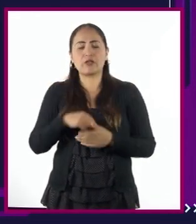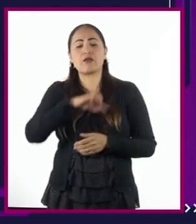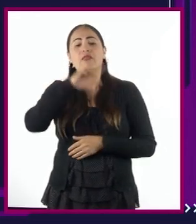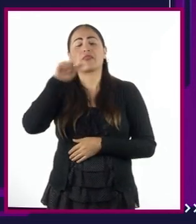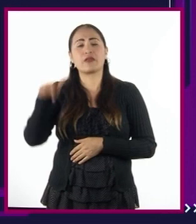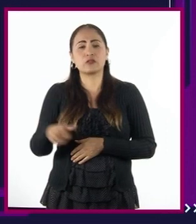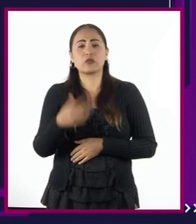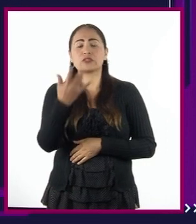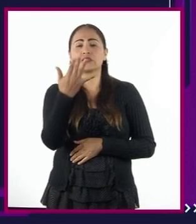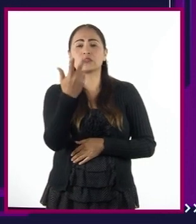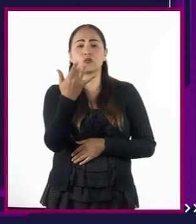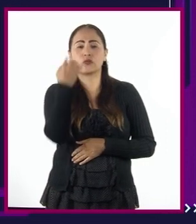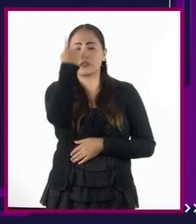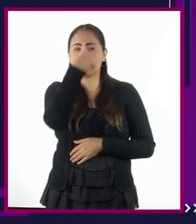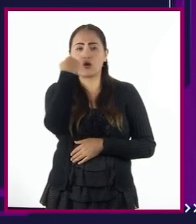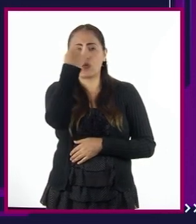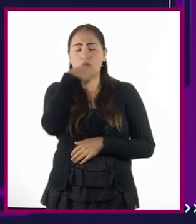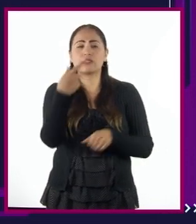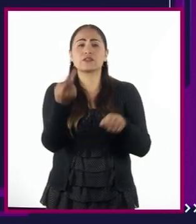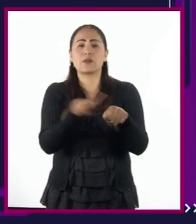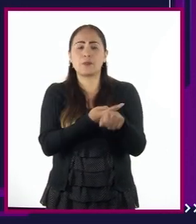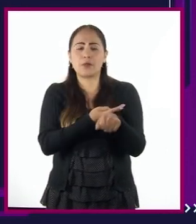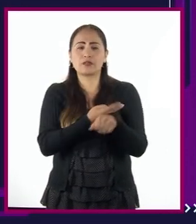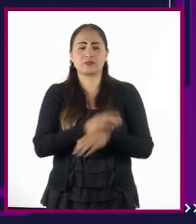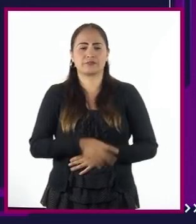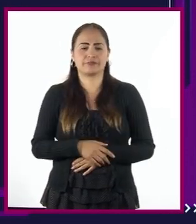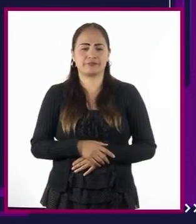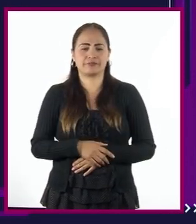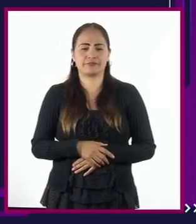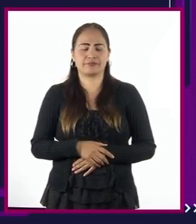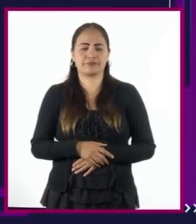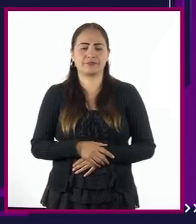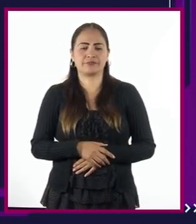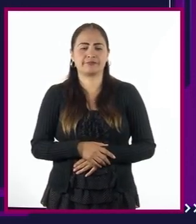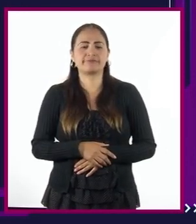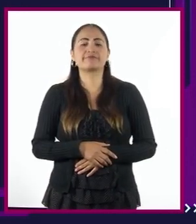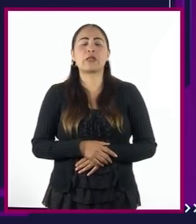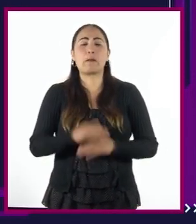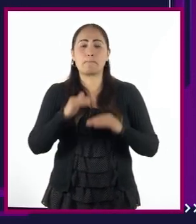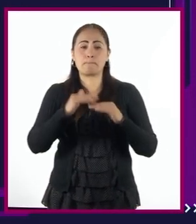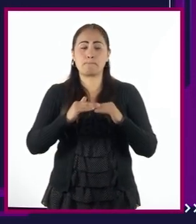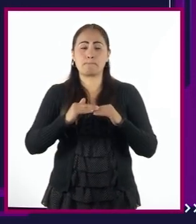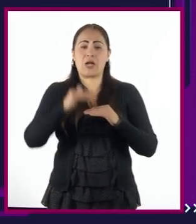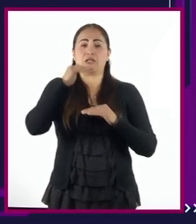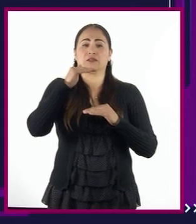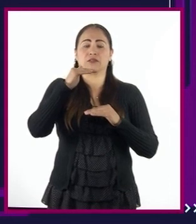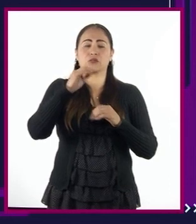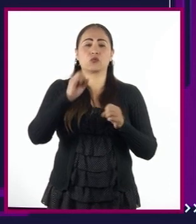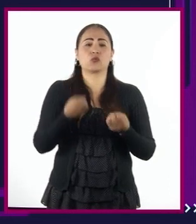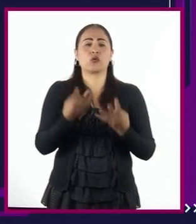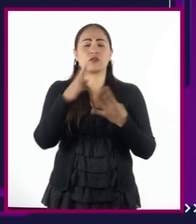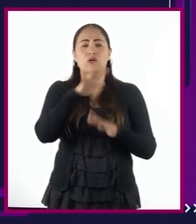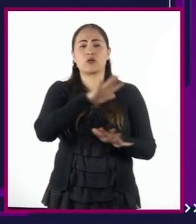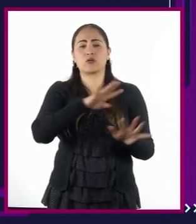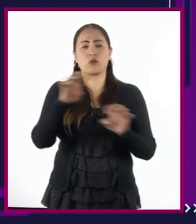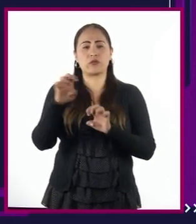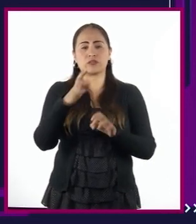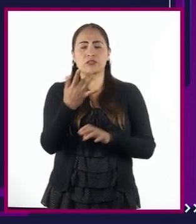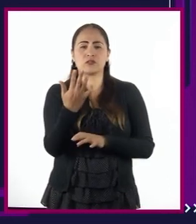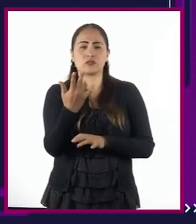transcurridas 50 horas? Se registra la máxima cantidad de bacterias con